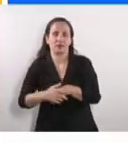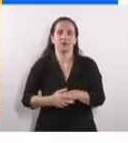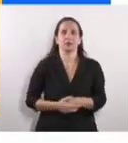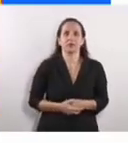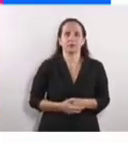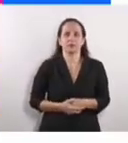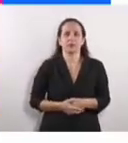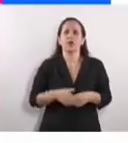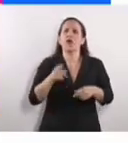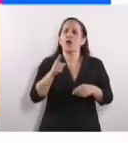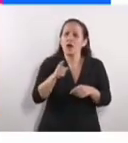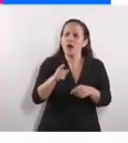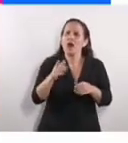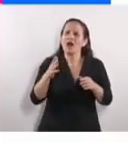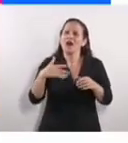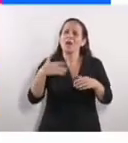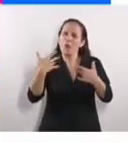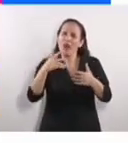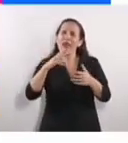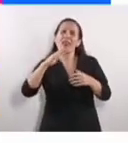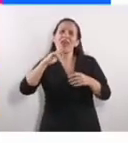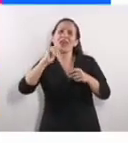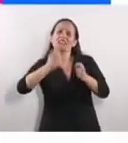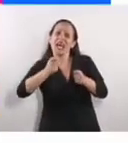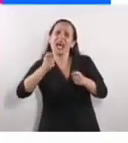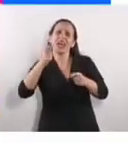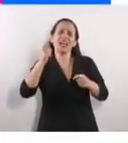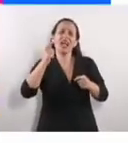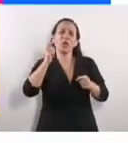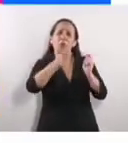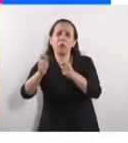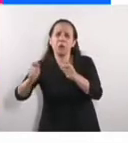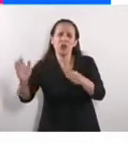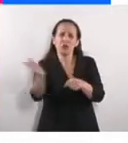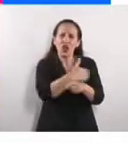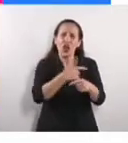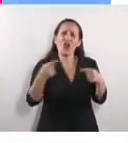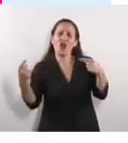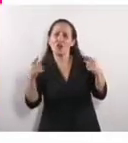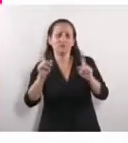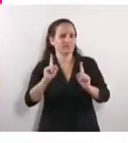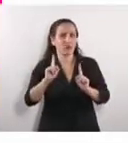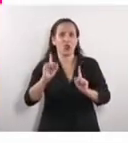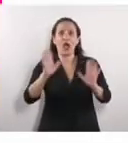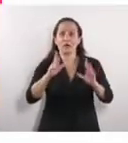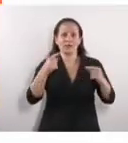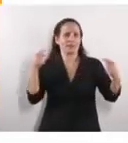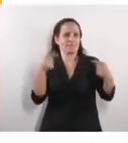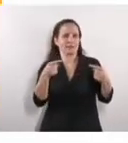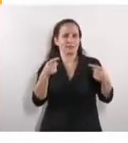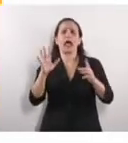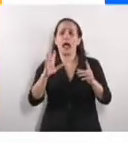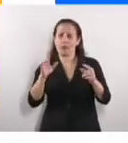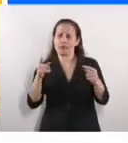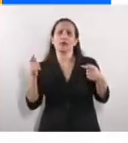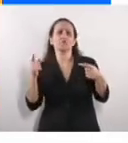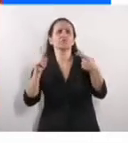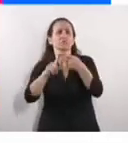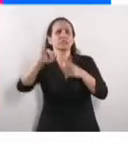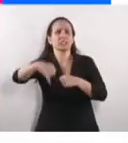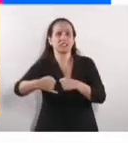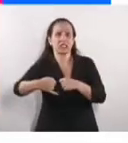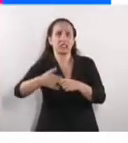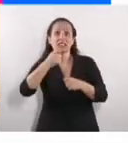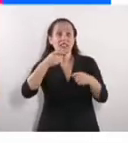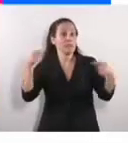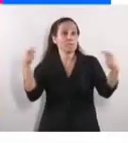No todos los grupos son compatibles entre sí. Se realiza una transfusión de sangre entre grupos incompatibles, se corre el riesgo de provocar